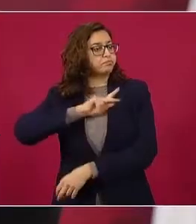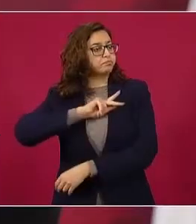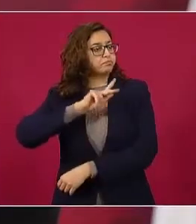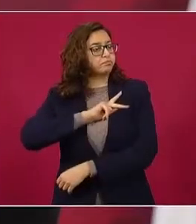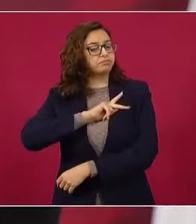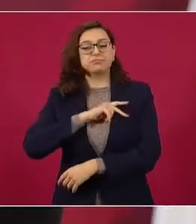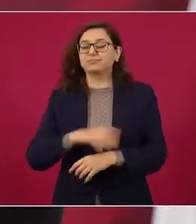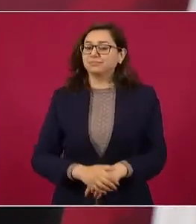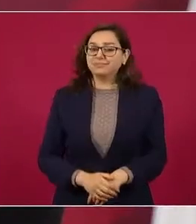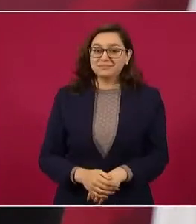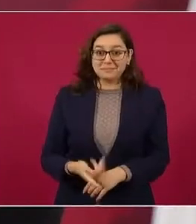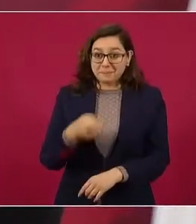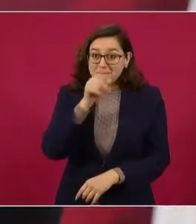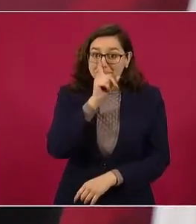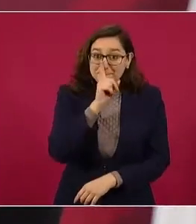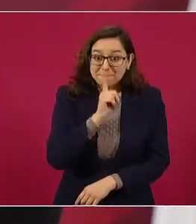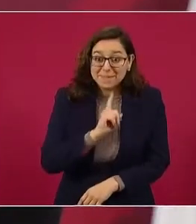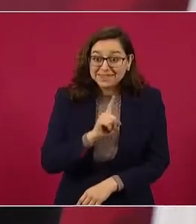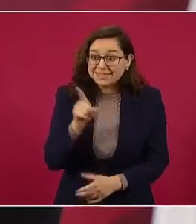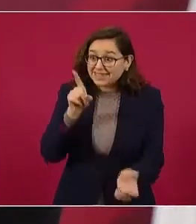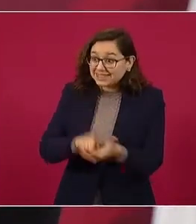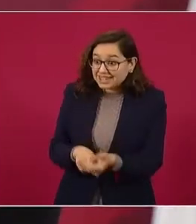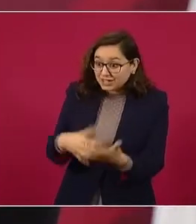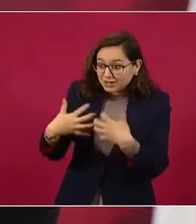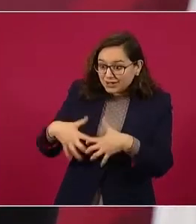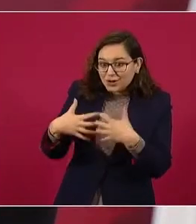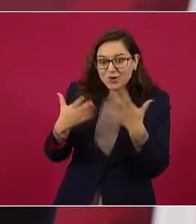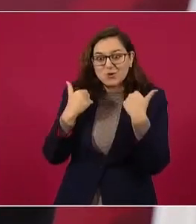pues es un fraude.